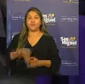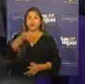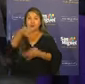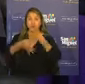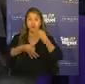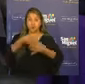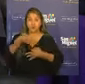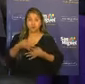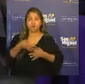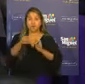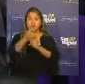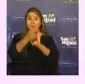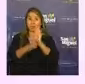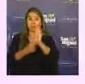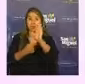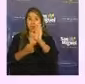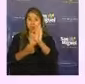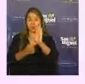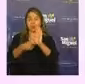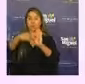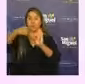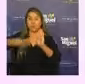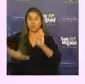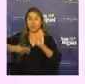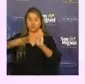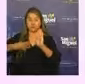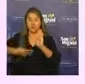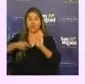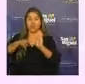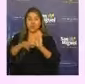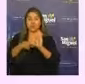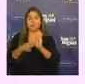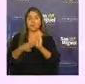comentarles aquí que el presupuesto municipal se distribuye